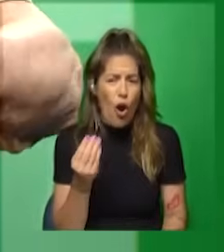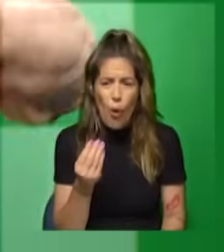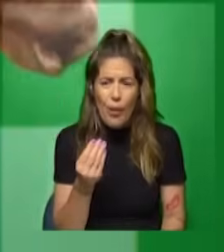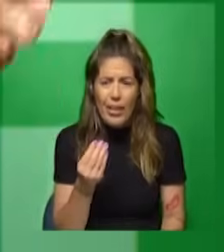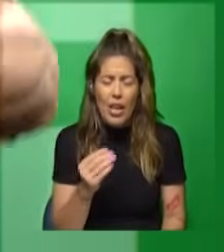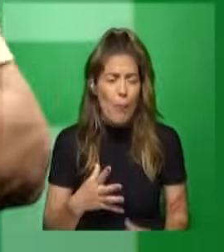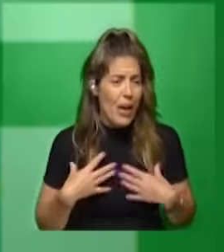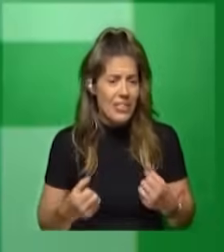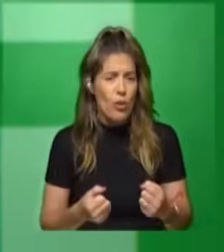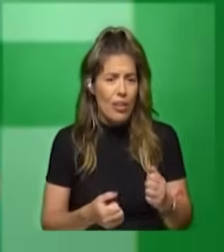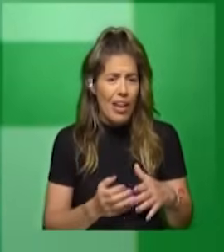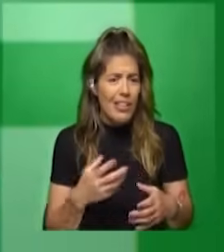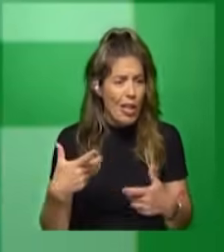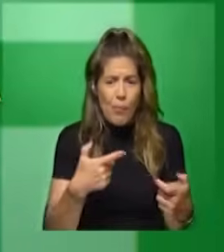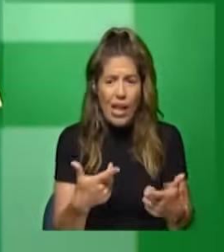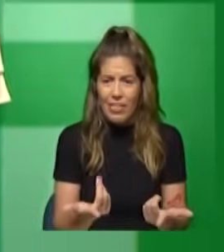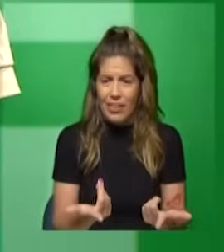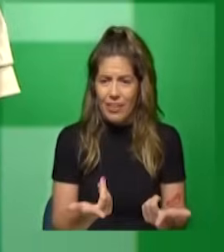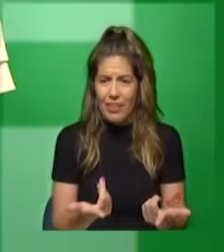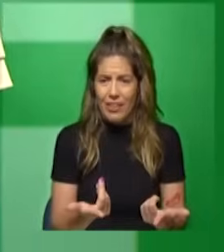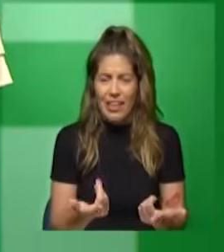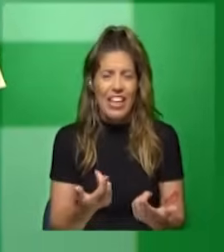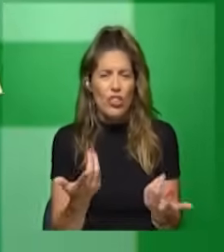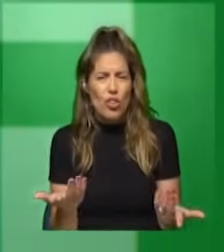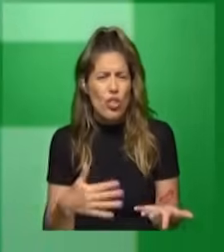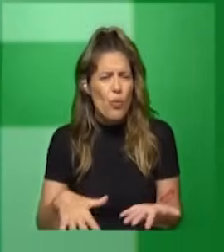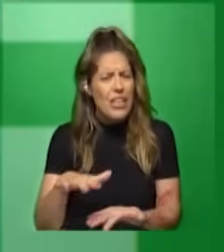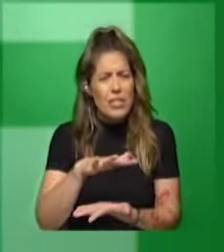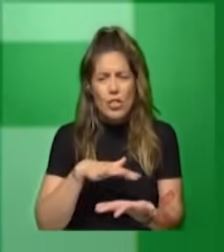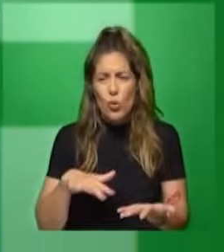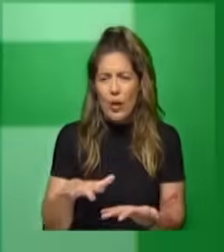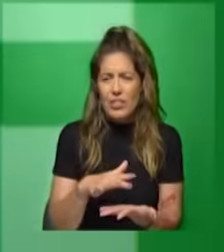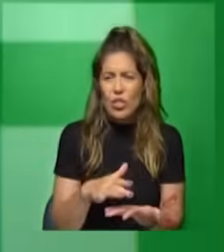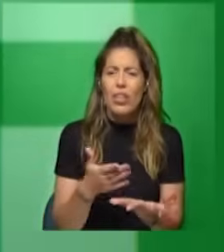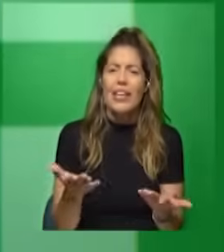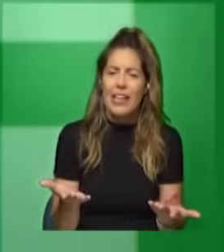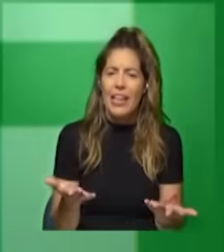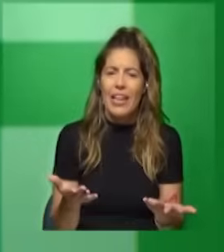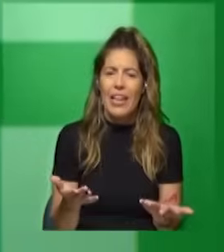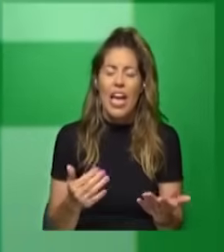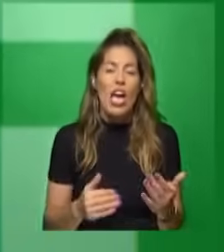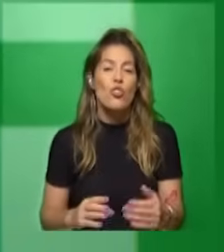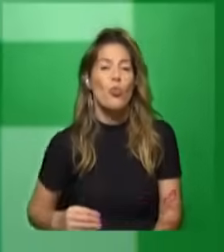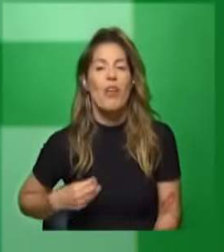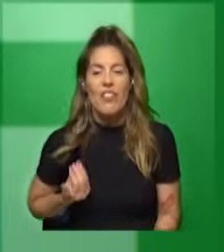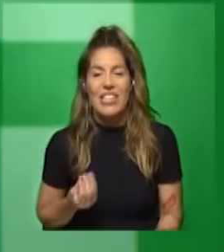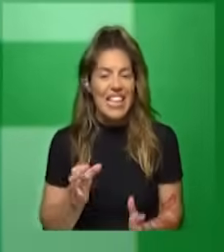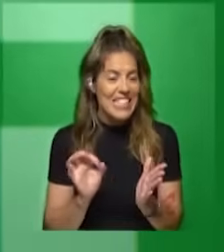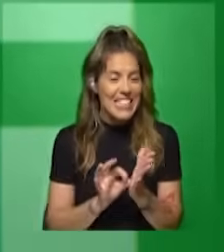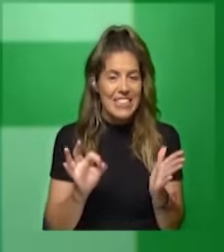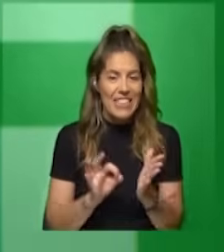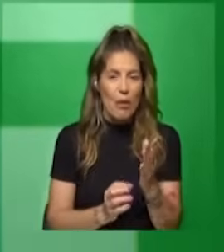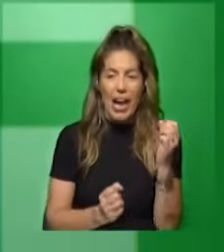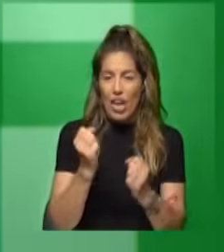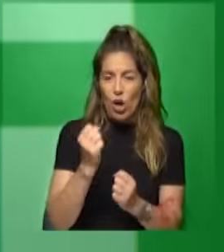más saludables a que se masacren los unos con los otros. Estamos en una situación en la que la supervivencia del sistema económico